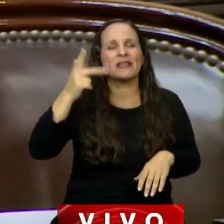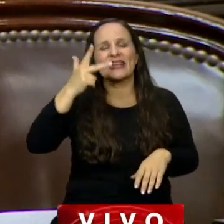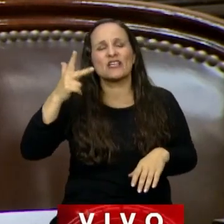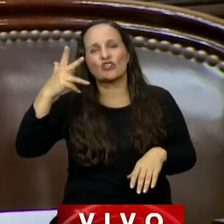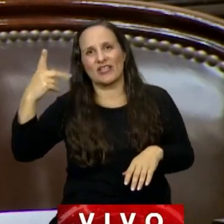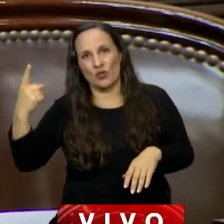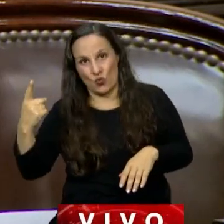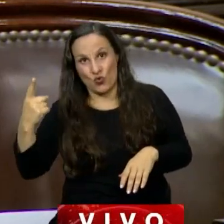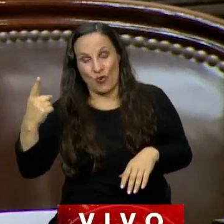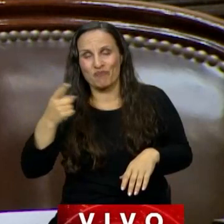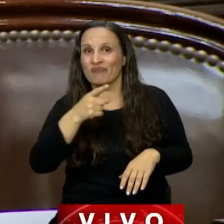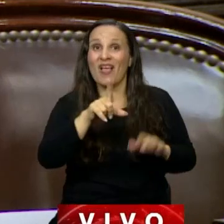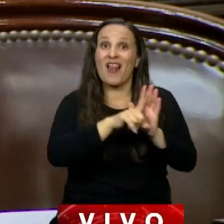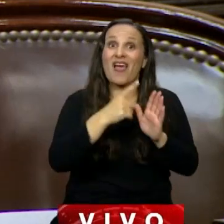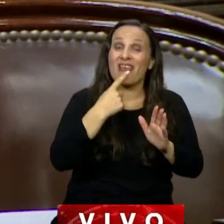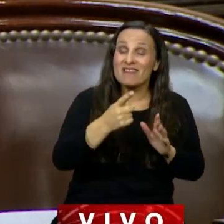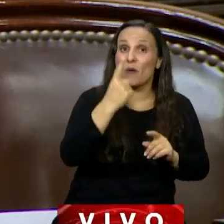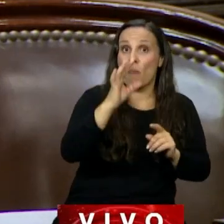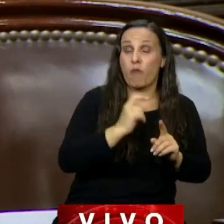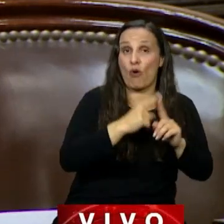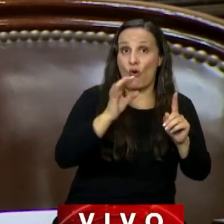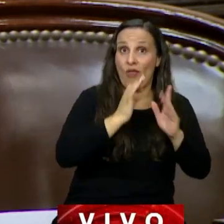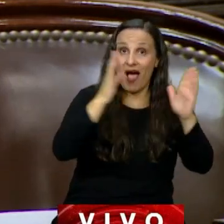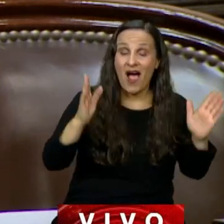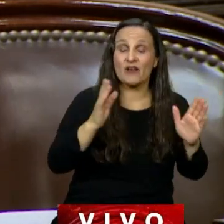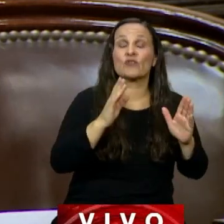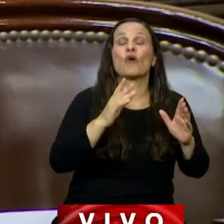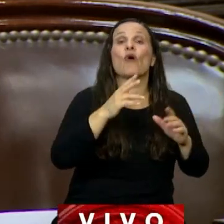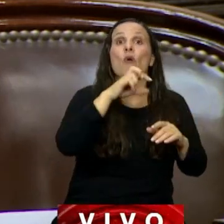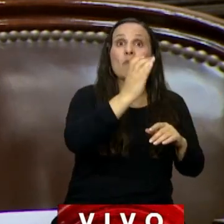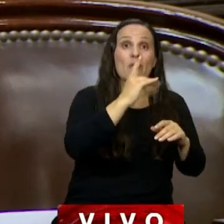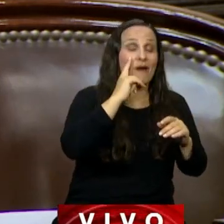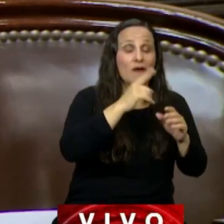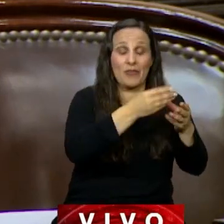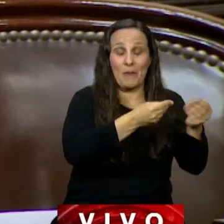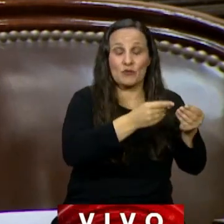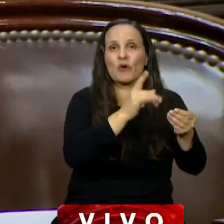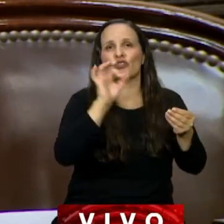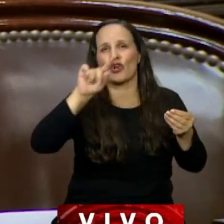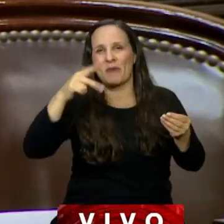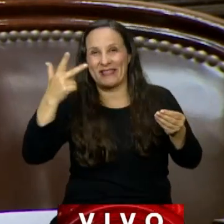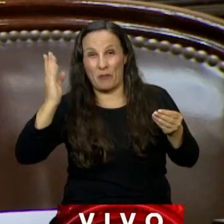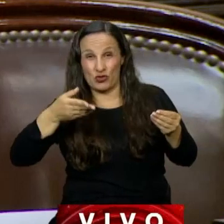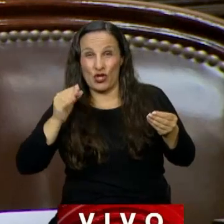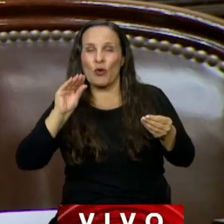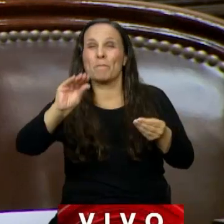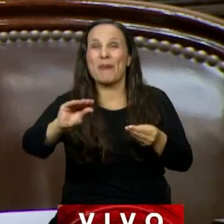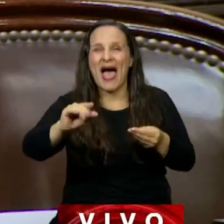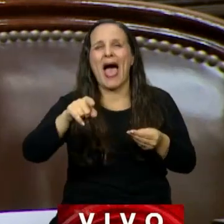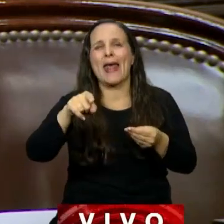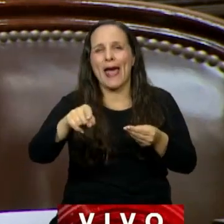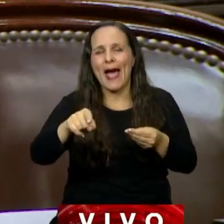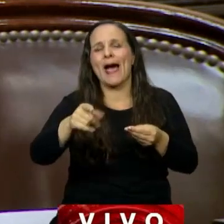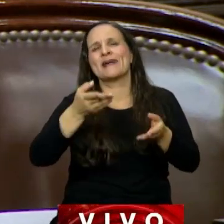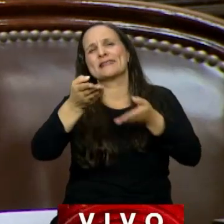26.331 establece que anualmente se destinará el 0,3% del presupuesto para un fondo para compensar